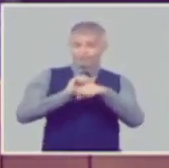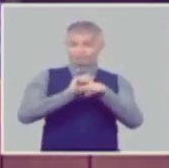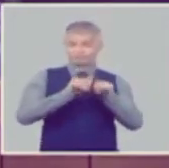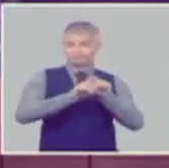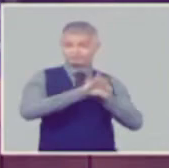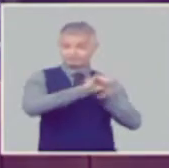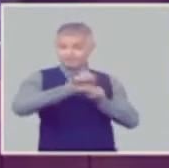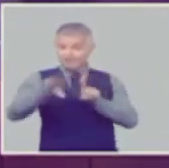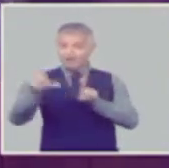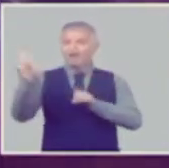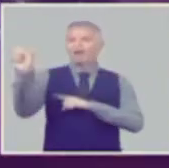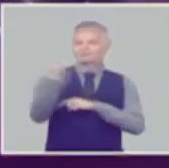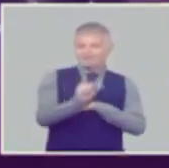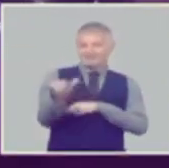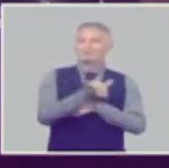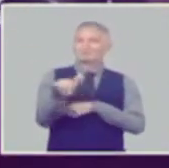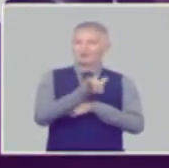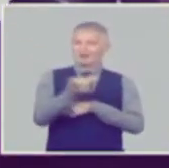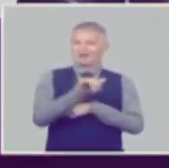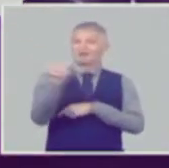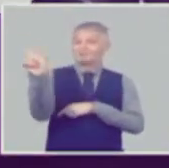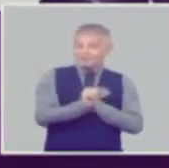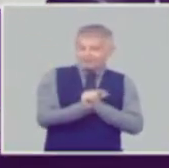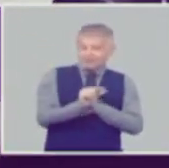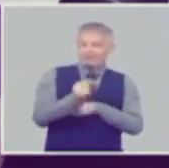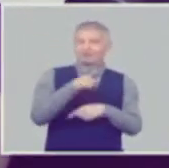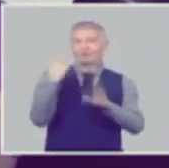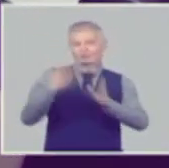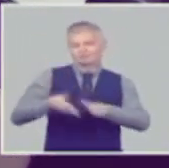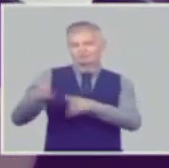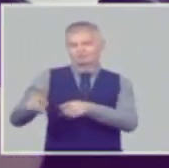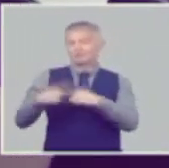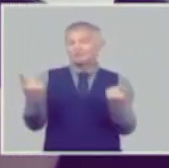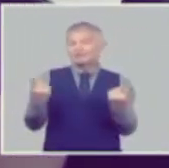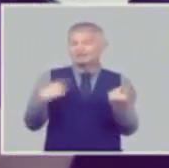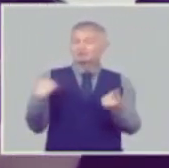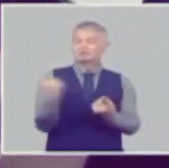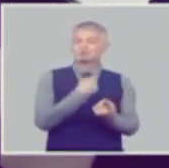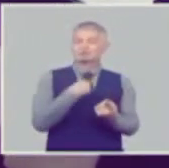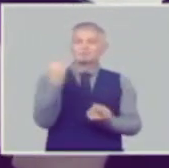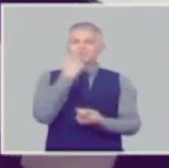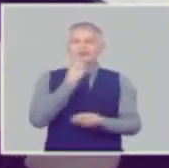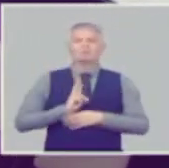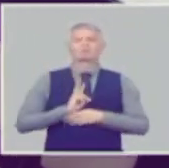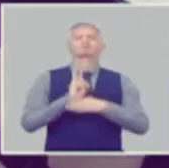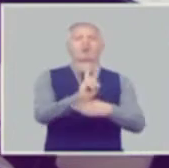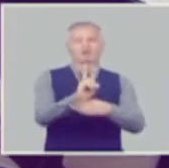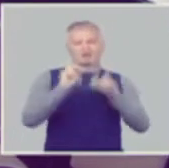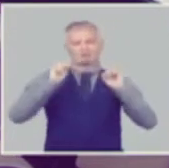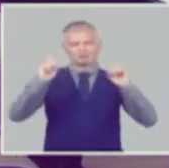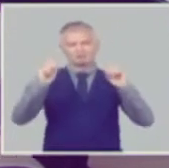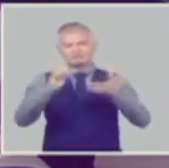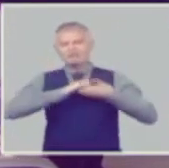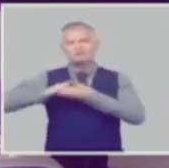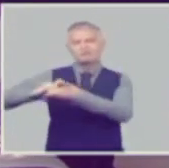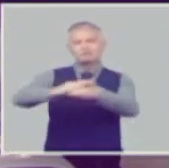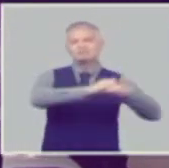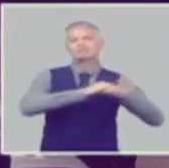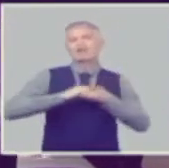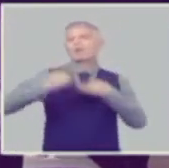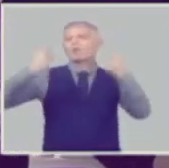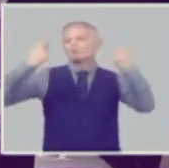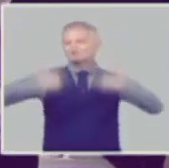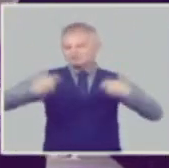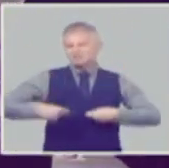fallecidos. Eso solo se explica porque hemos tenido más voluntad política, más solidaridad y más justicia social.